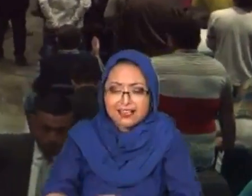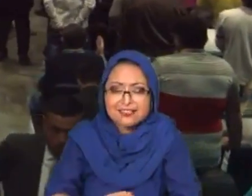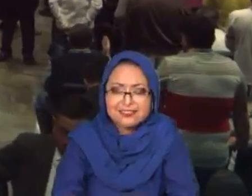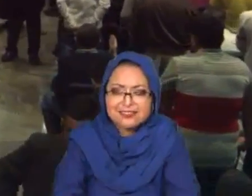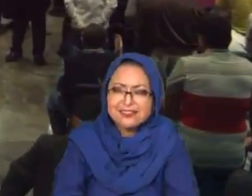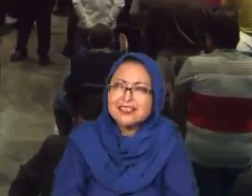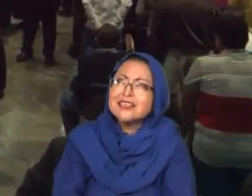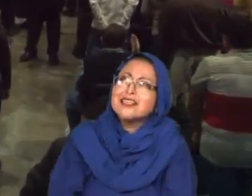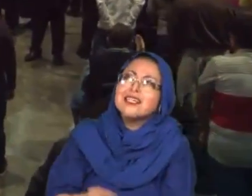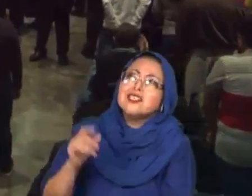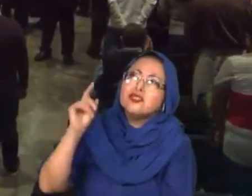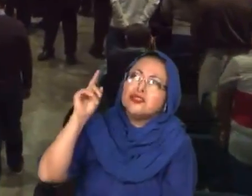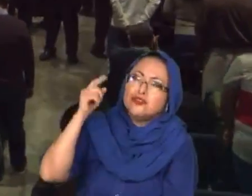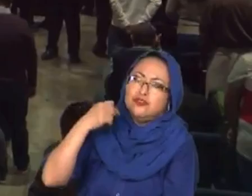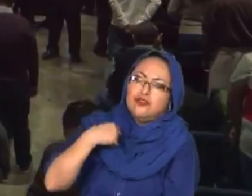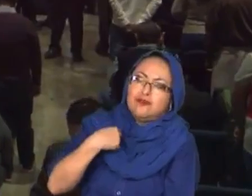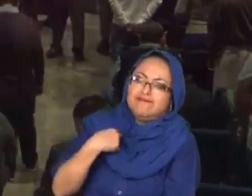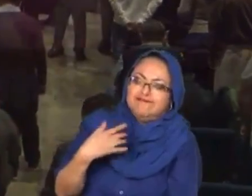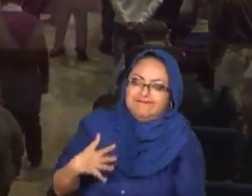Bendecimos